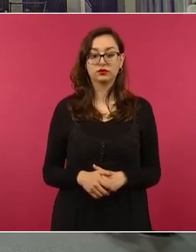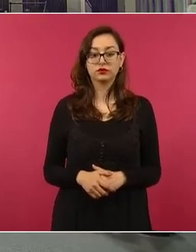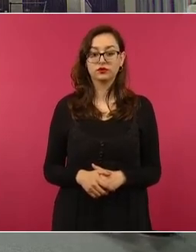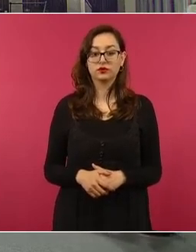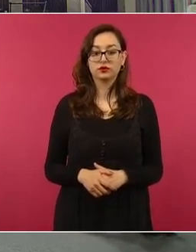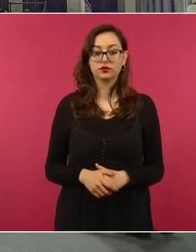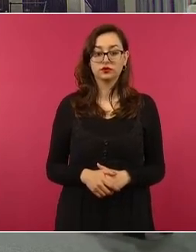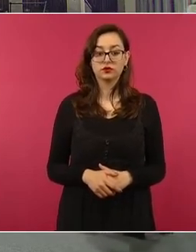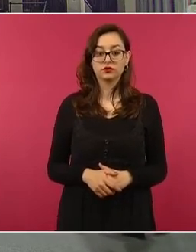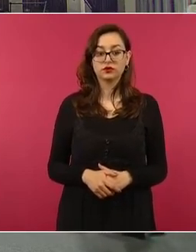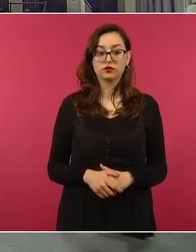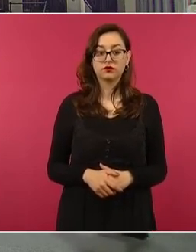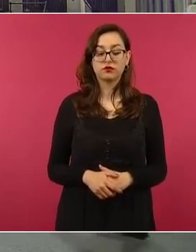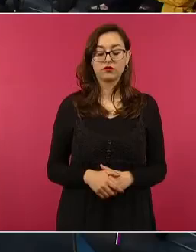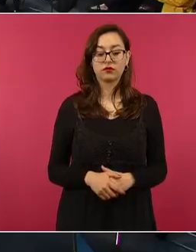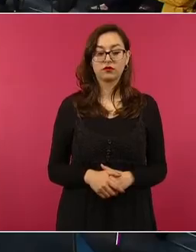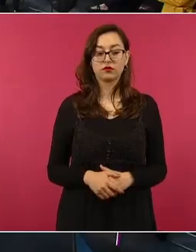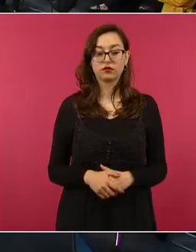Sí, pero ya.